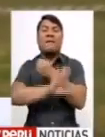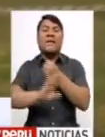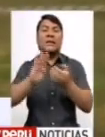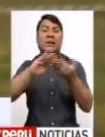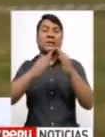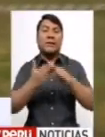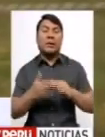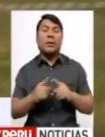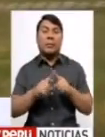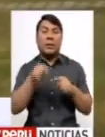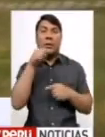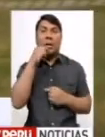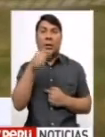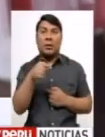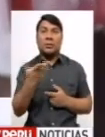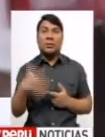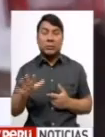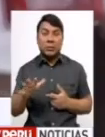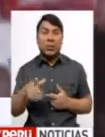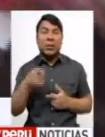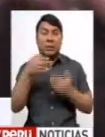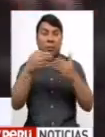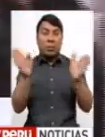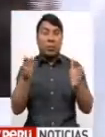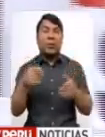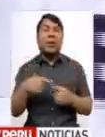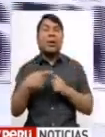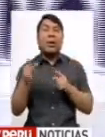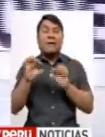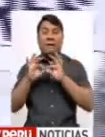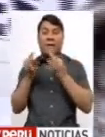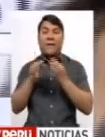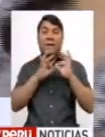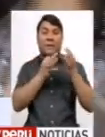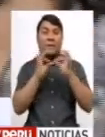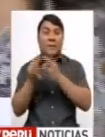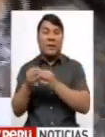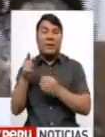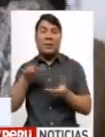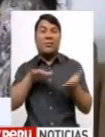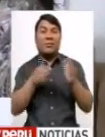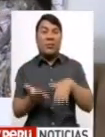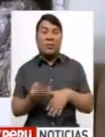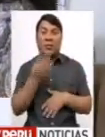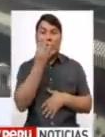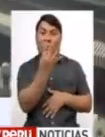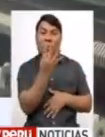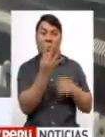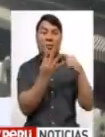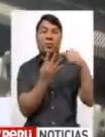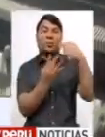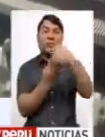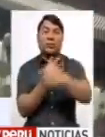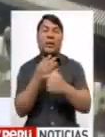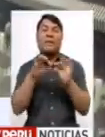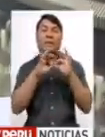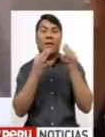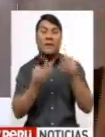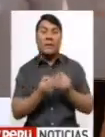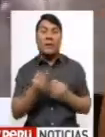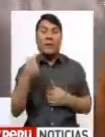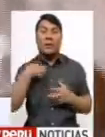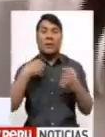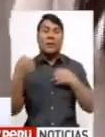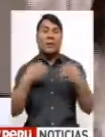embargo, al enterarse de este movimiento, las familias de Joel Condori y Ana Torres, dos de los cuatro muertos en el incendio del 16 de noviembre,